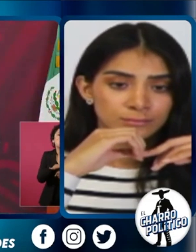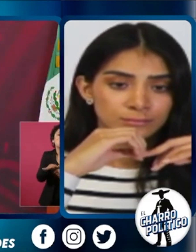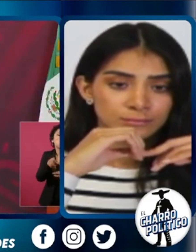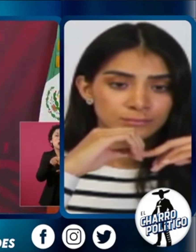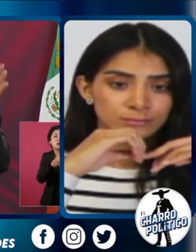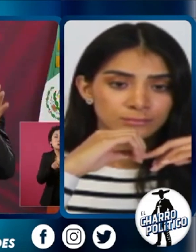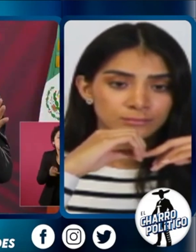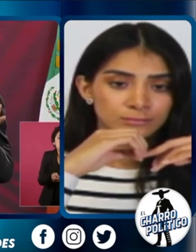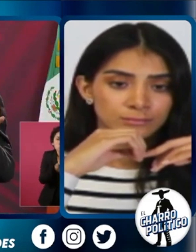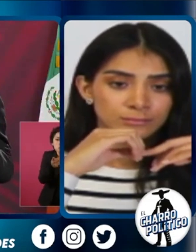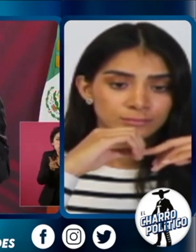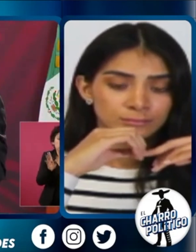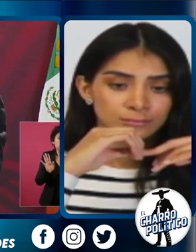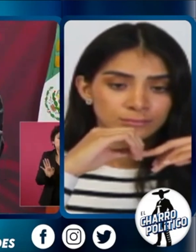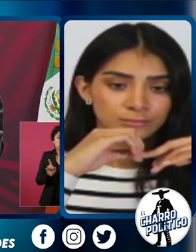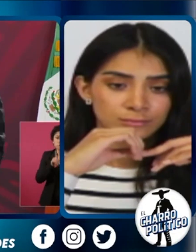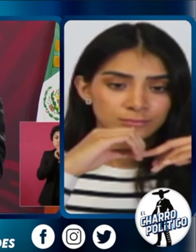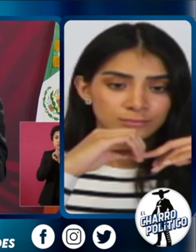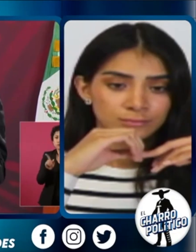Eso es.